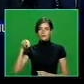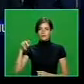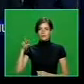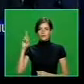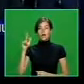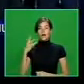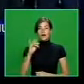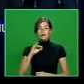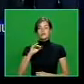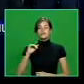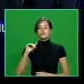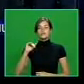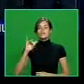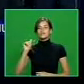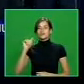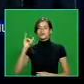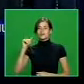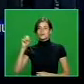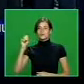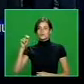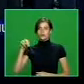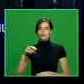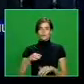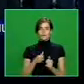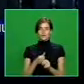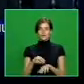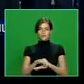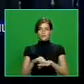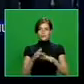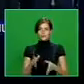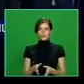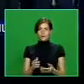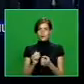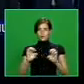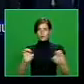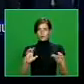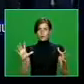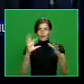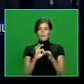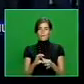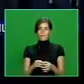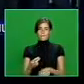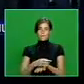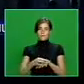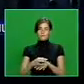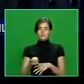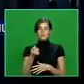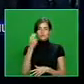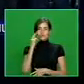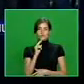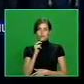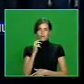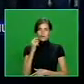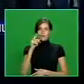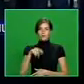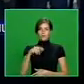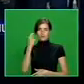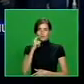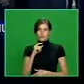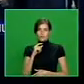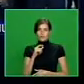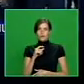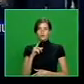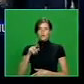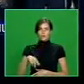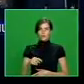Guzmán también viceministro de Educación fíjate vinculado a la misión sucre Angel ver paz que ha